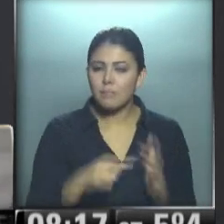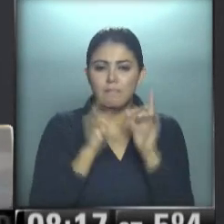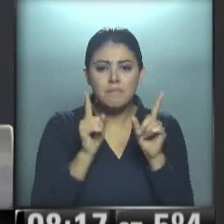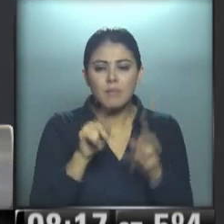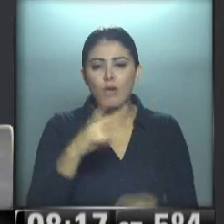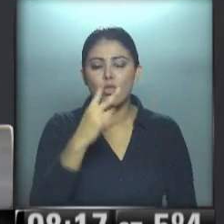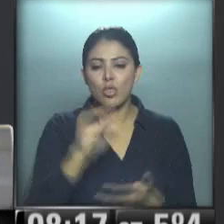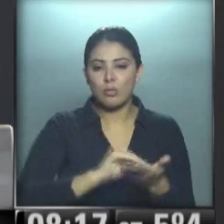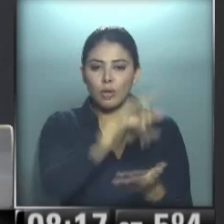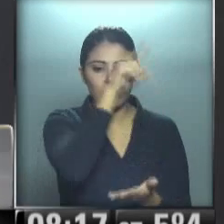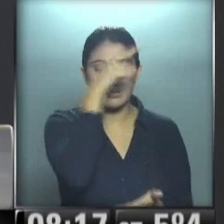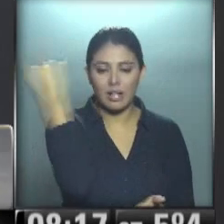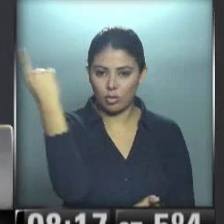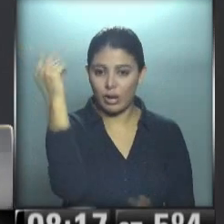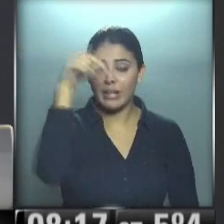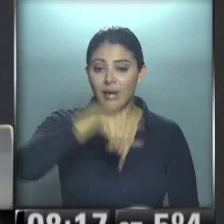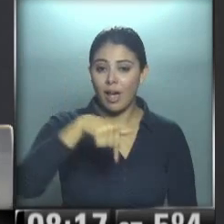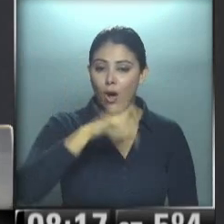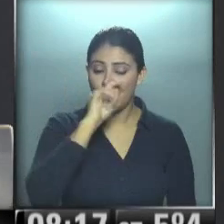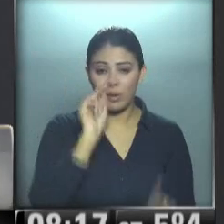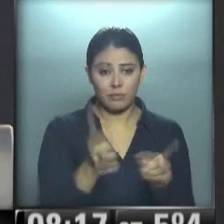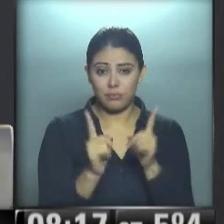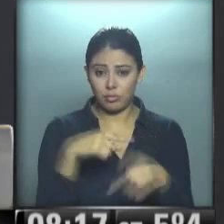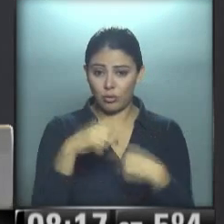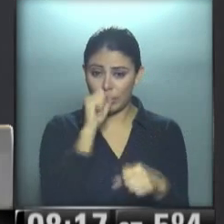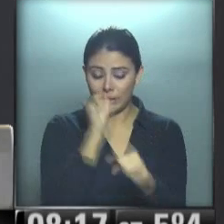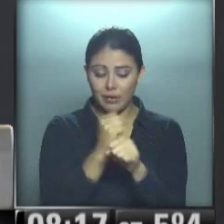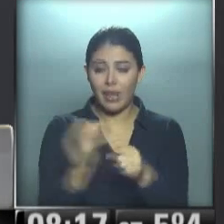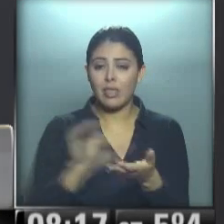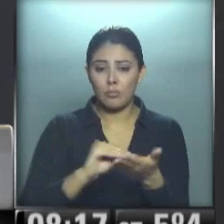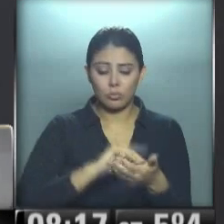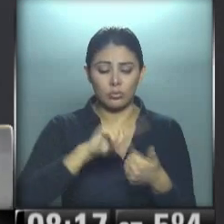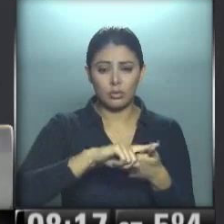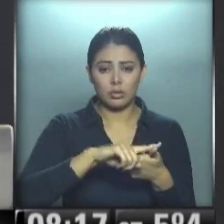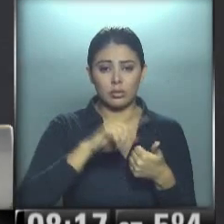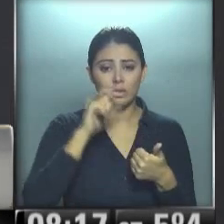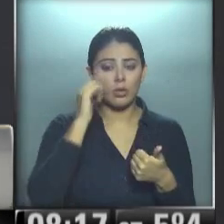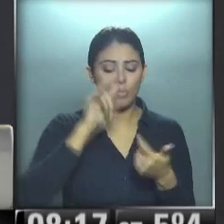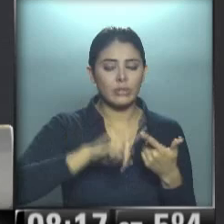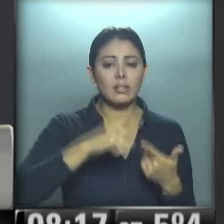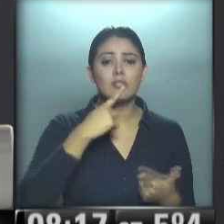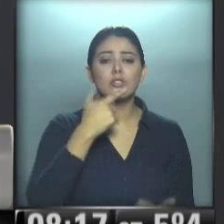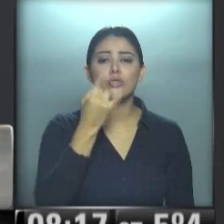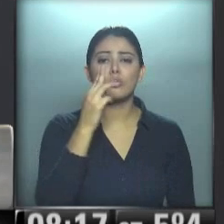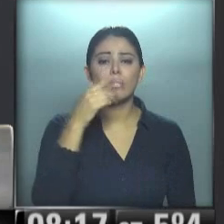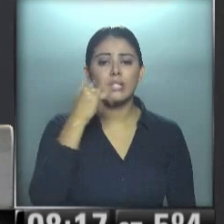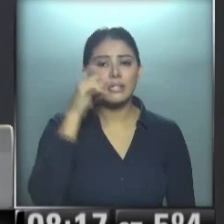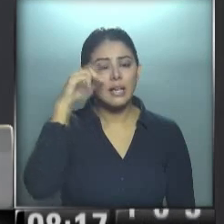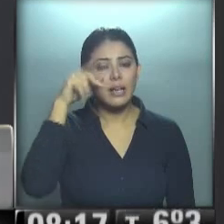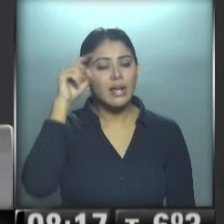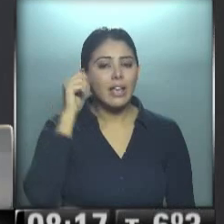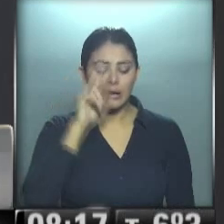los diputados nacionales actualmente en ejercicio que son diputados uat y también sturzenegger de manera que